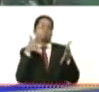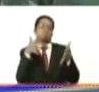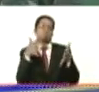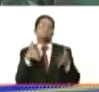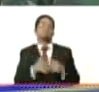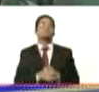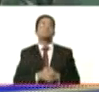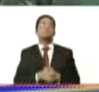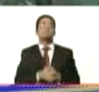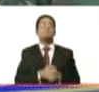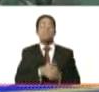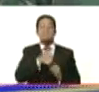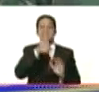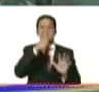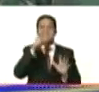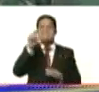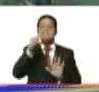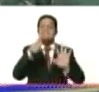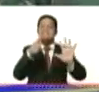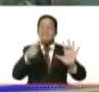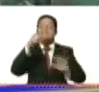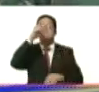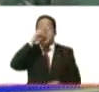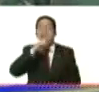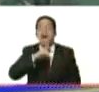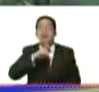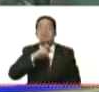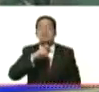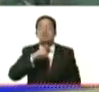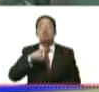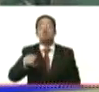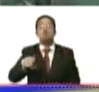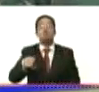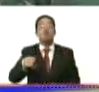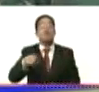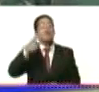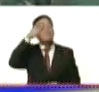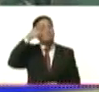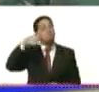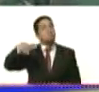1998. Seis años después, nuestro pueblo, en paz,